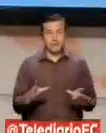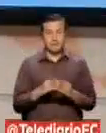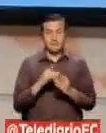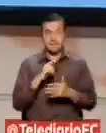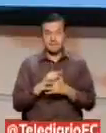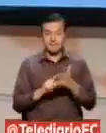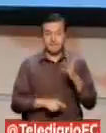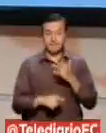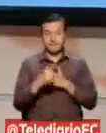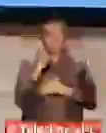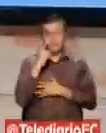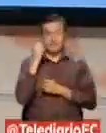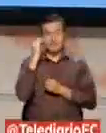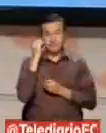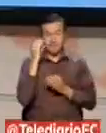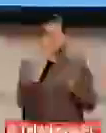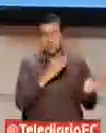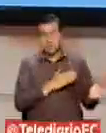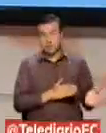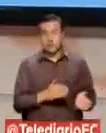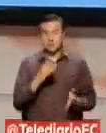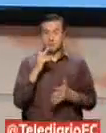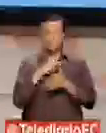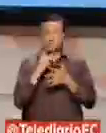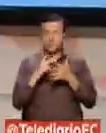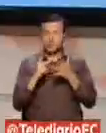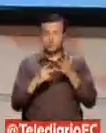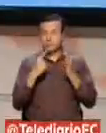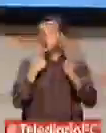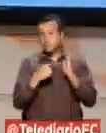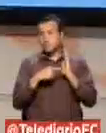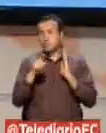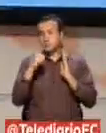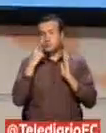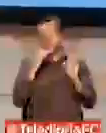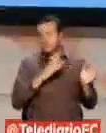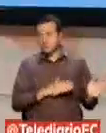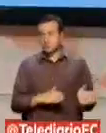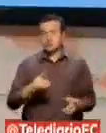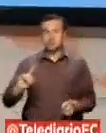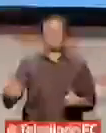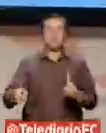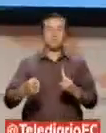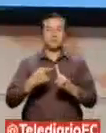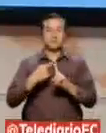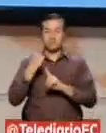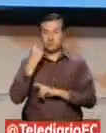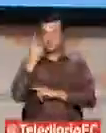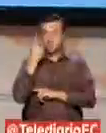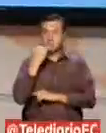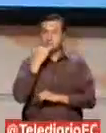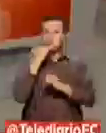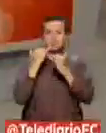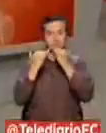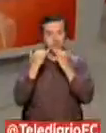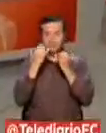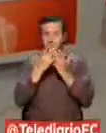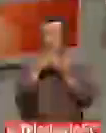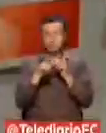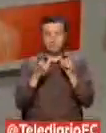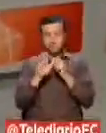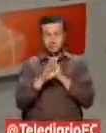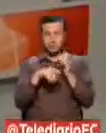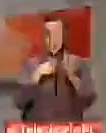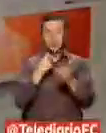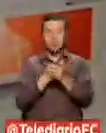bagaje de información que concluye varios aspectos. Vamos a dividirlo en varias etapas. Primero, hay una clara irresponsabilidad de quienes compraron